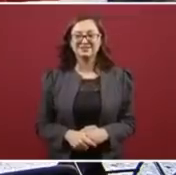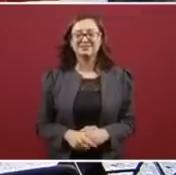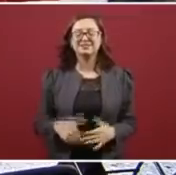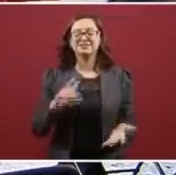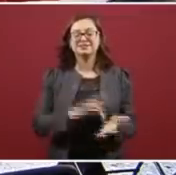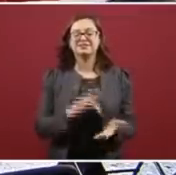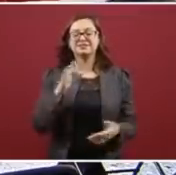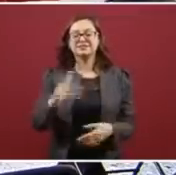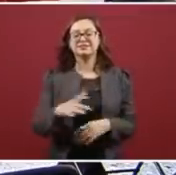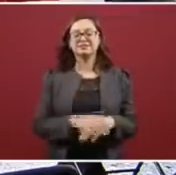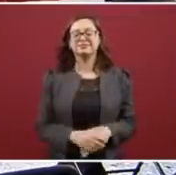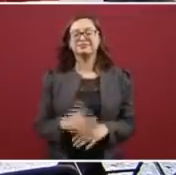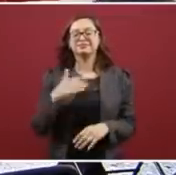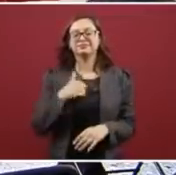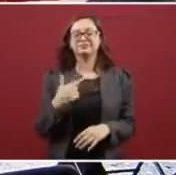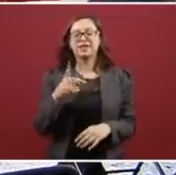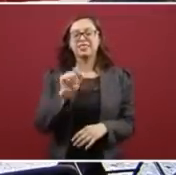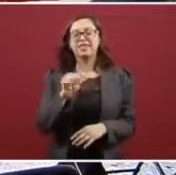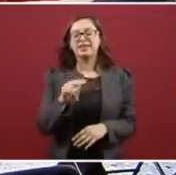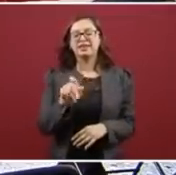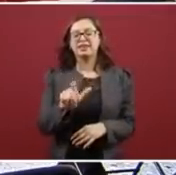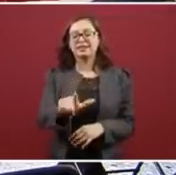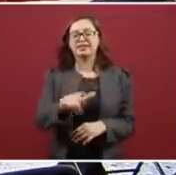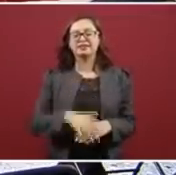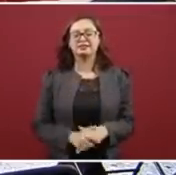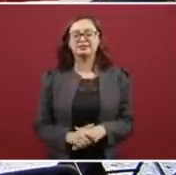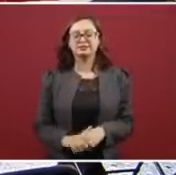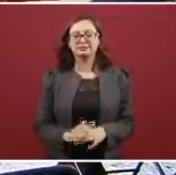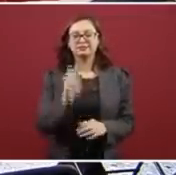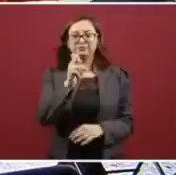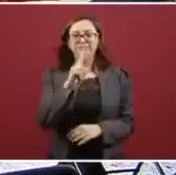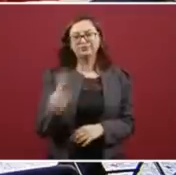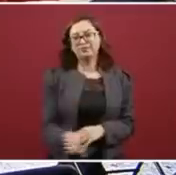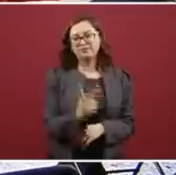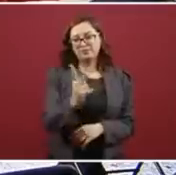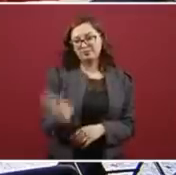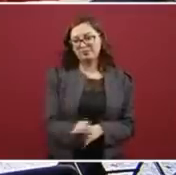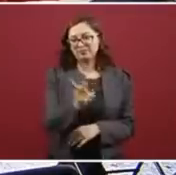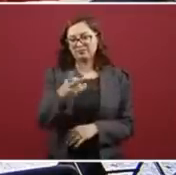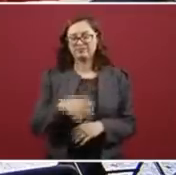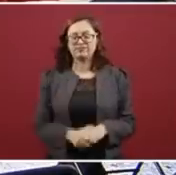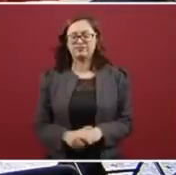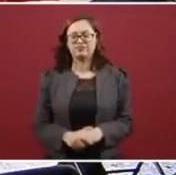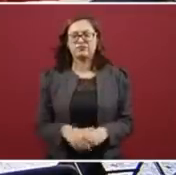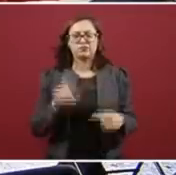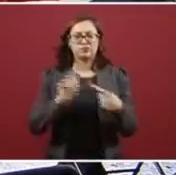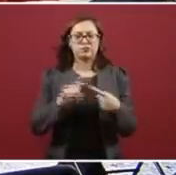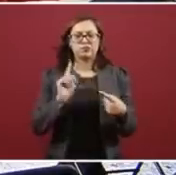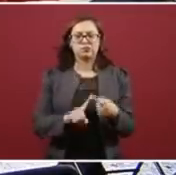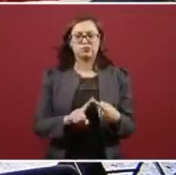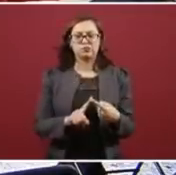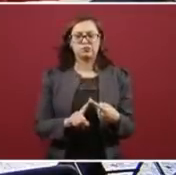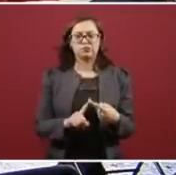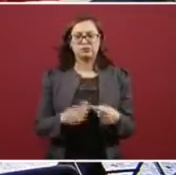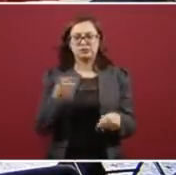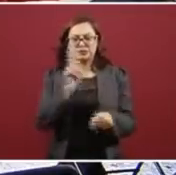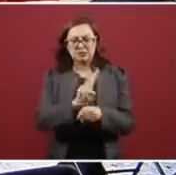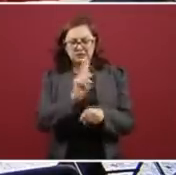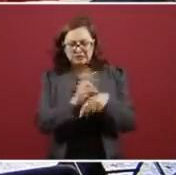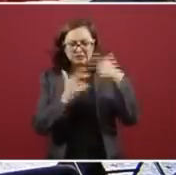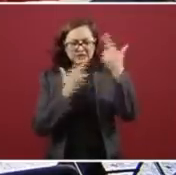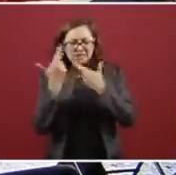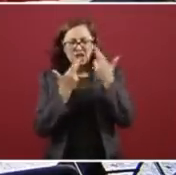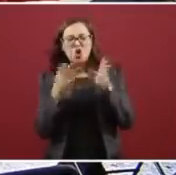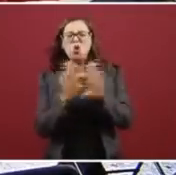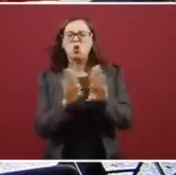de grupo radio centro y este dos preguntas una como es este proceso de verificación que se hace porque